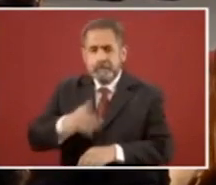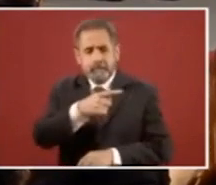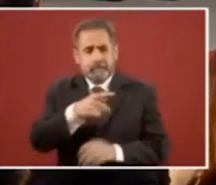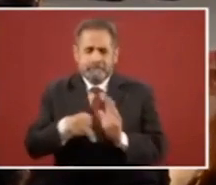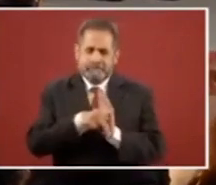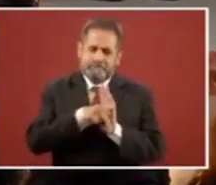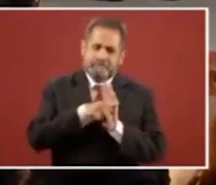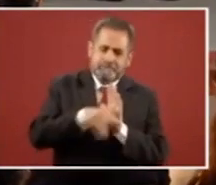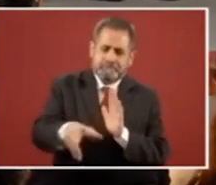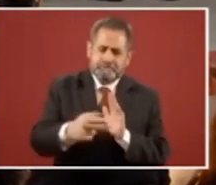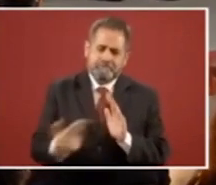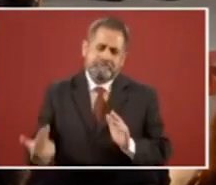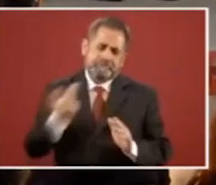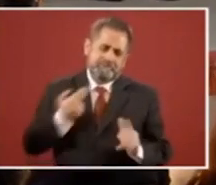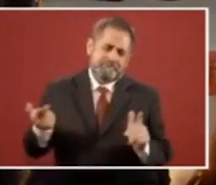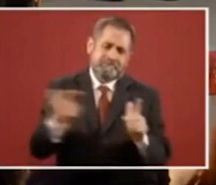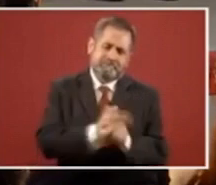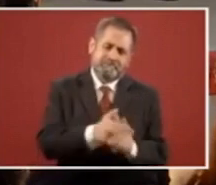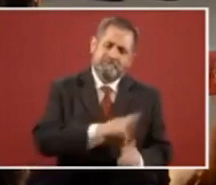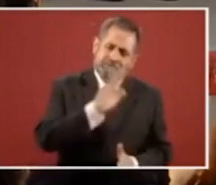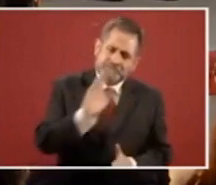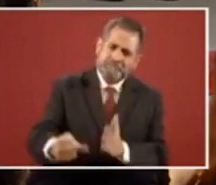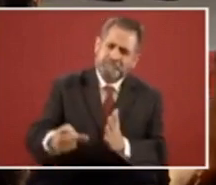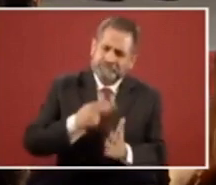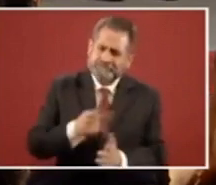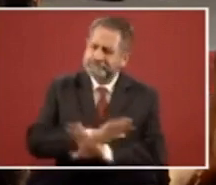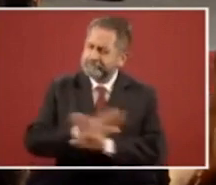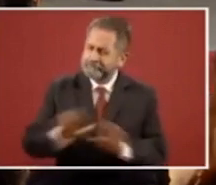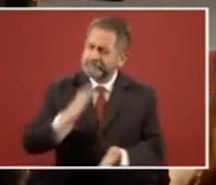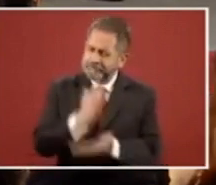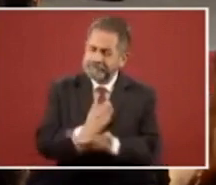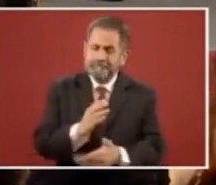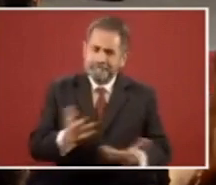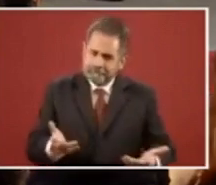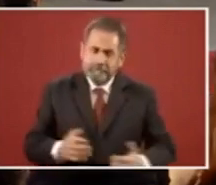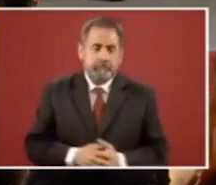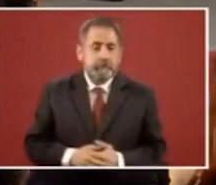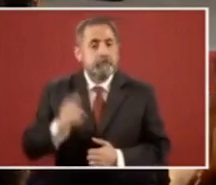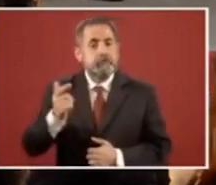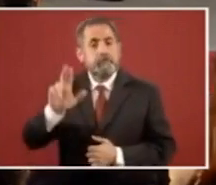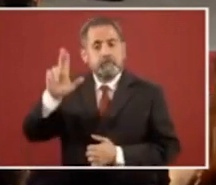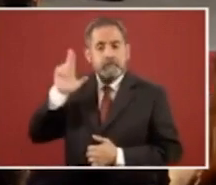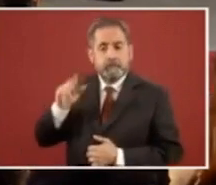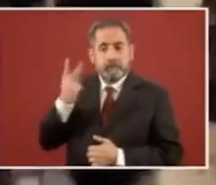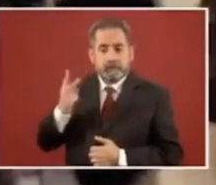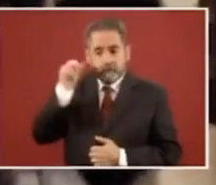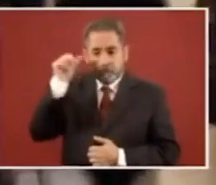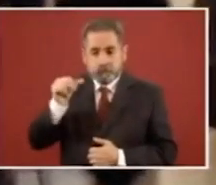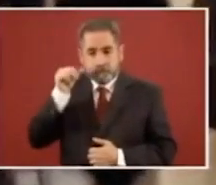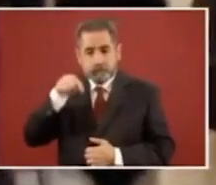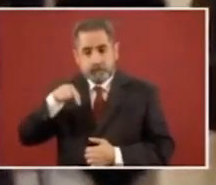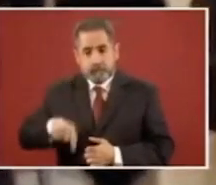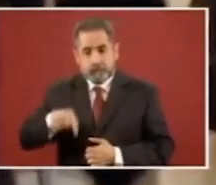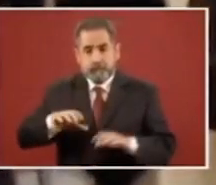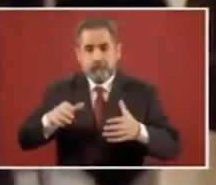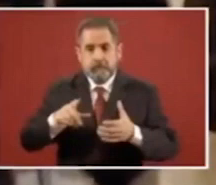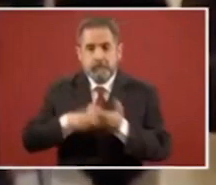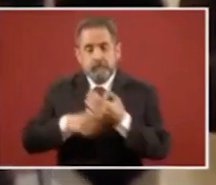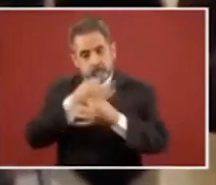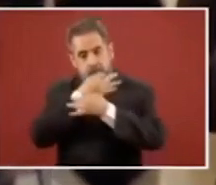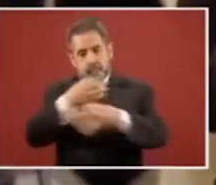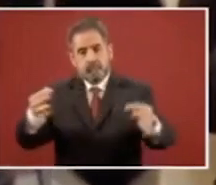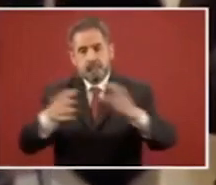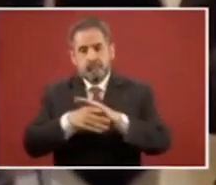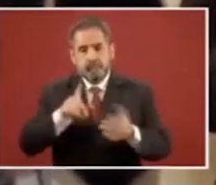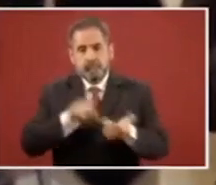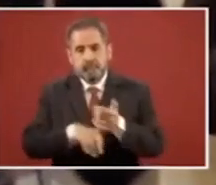más asesinado en México. En mi participación del pasado martes 2 de abril, aquí en la mañanera, donde denuncié los